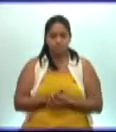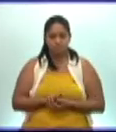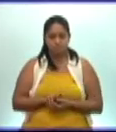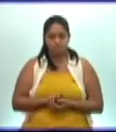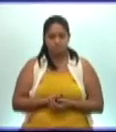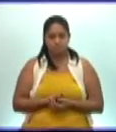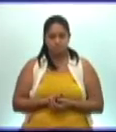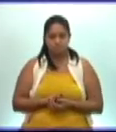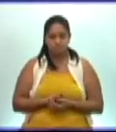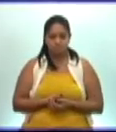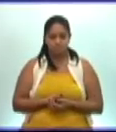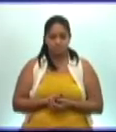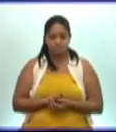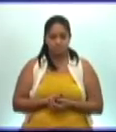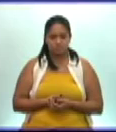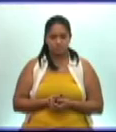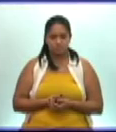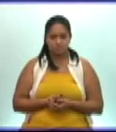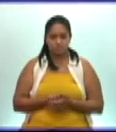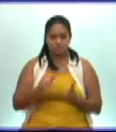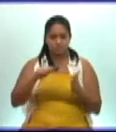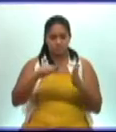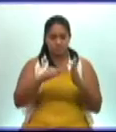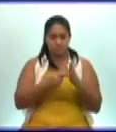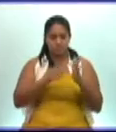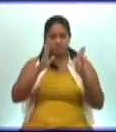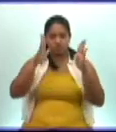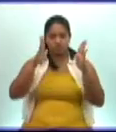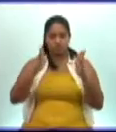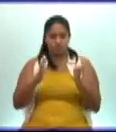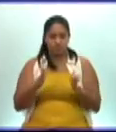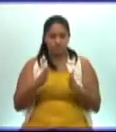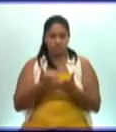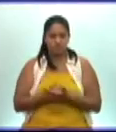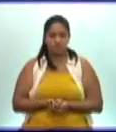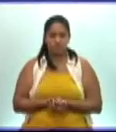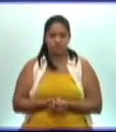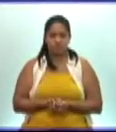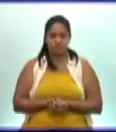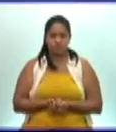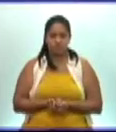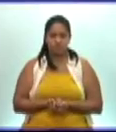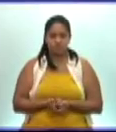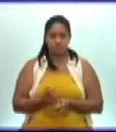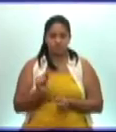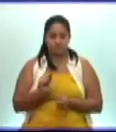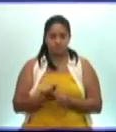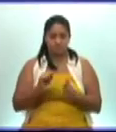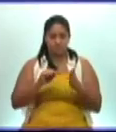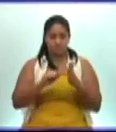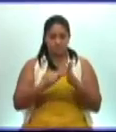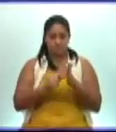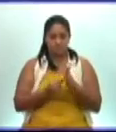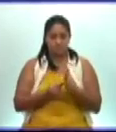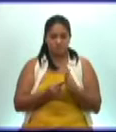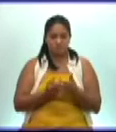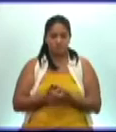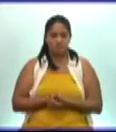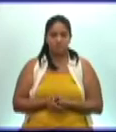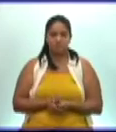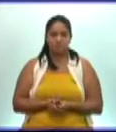focos concurre en un punto de la pantalla, entonces, en este caso, en dicho punto, habrá